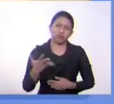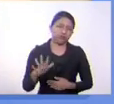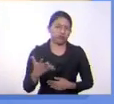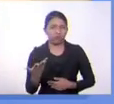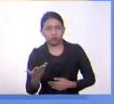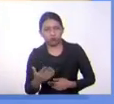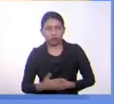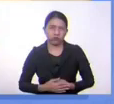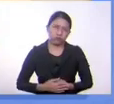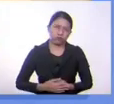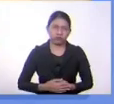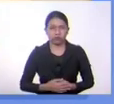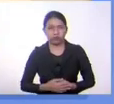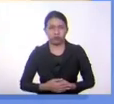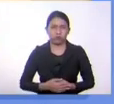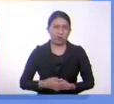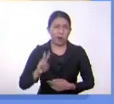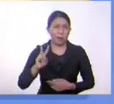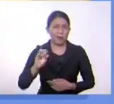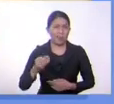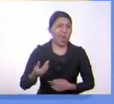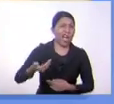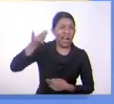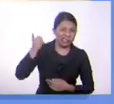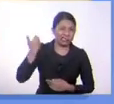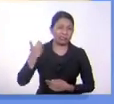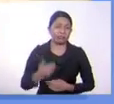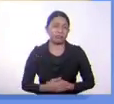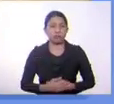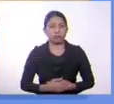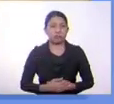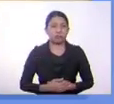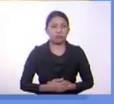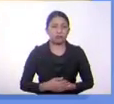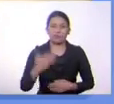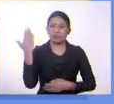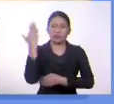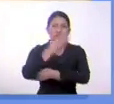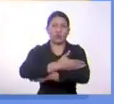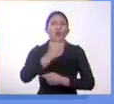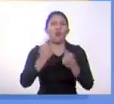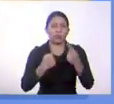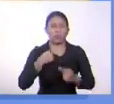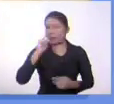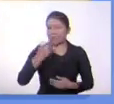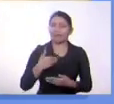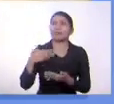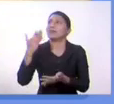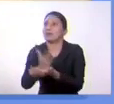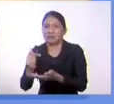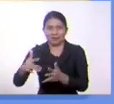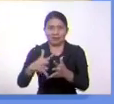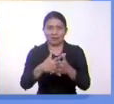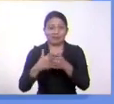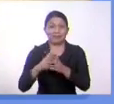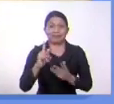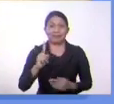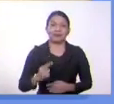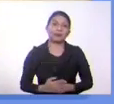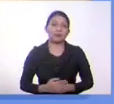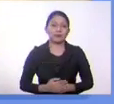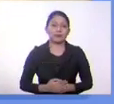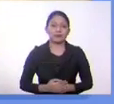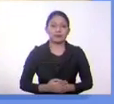aproximadamente 20 años. Vamos a hablar un poco de las barreras que se tienen al llegar a Estados Unidos. La primera barrera,